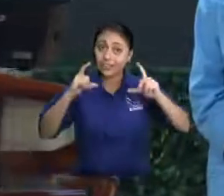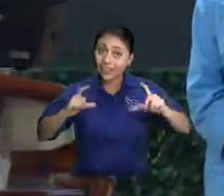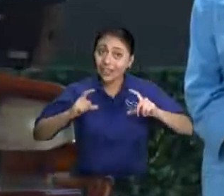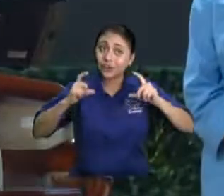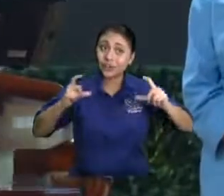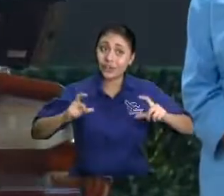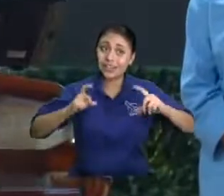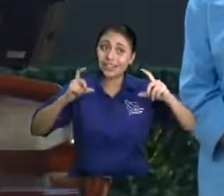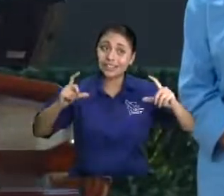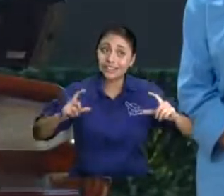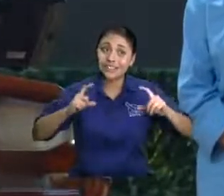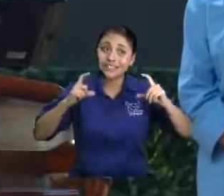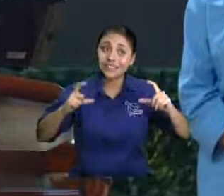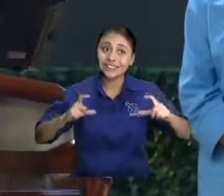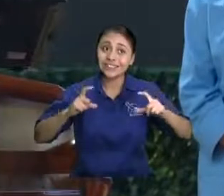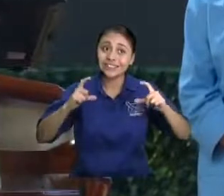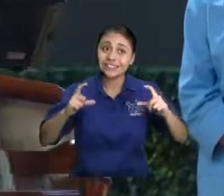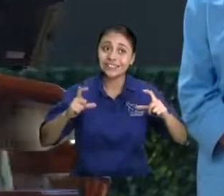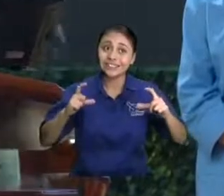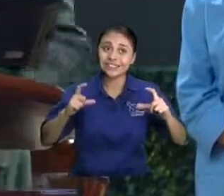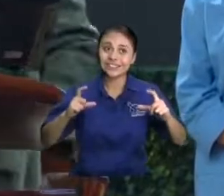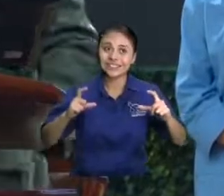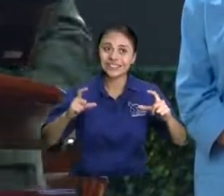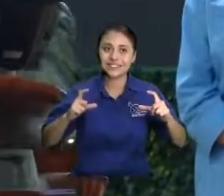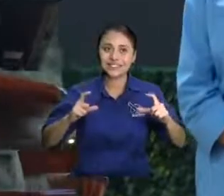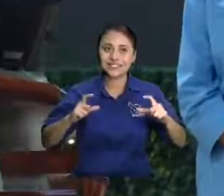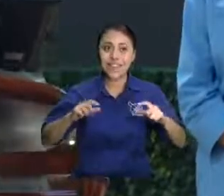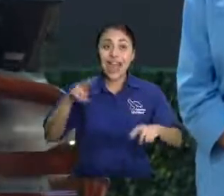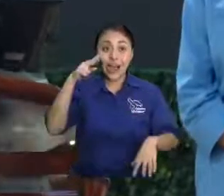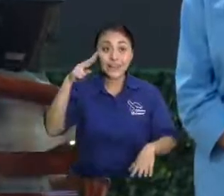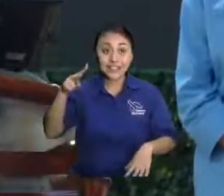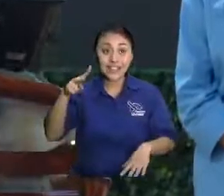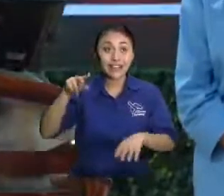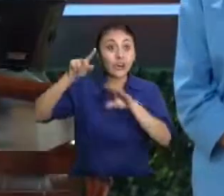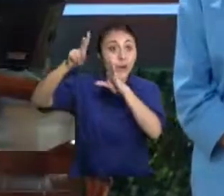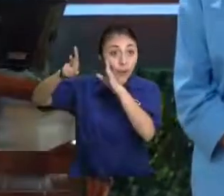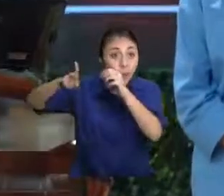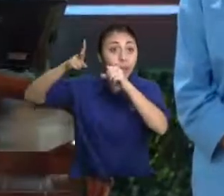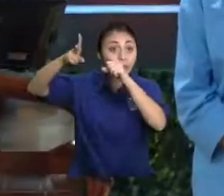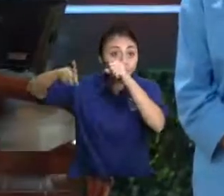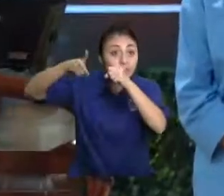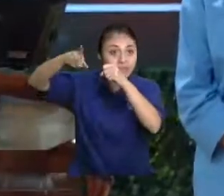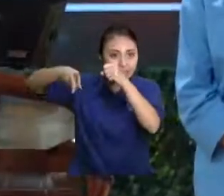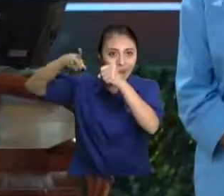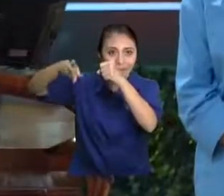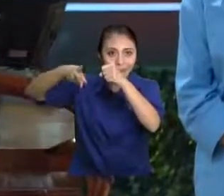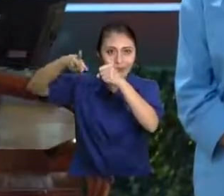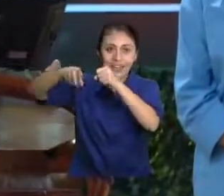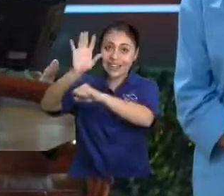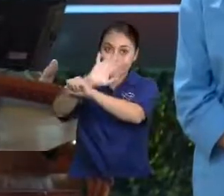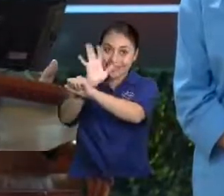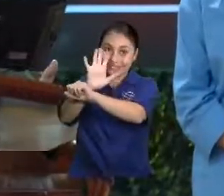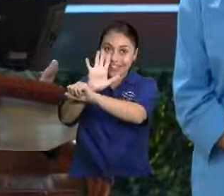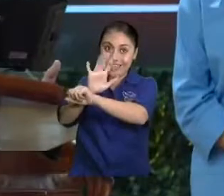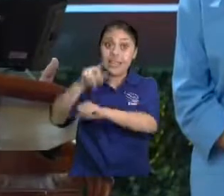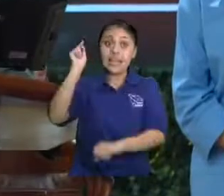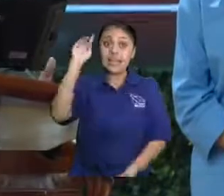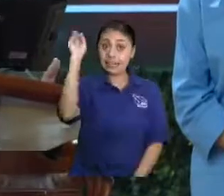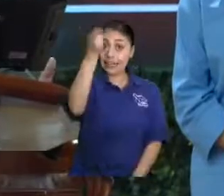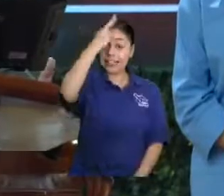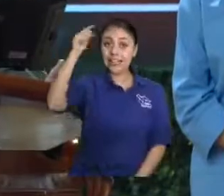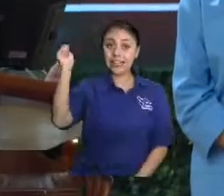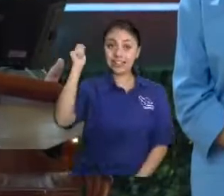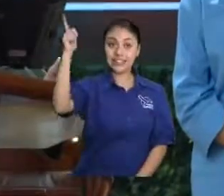a estos hermanos ya me pusieron aquí al rey David. Va, ponelo, pues. Pero ponelo, si lo vas a poner, ponelo desde el principio. Y